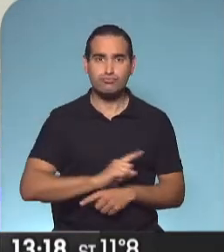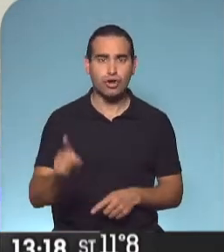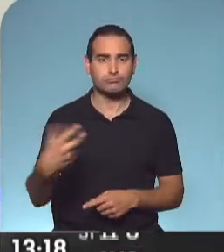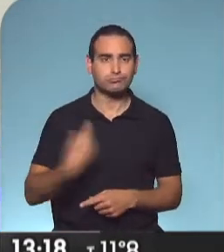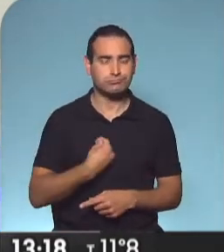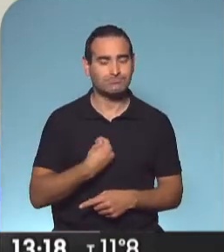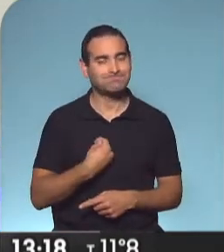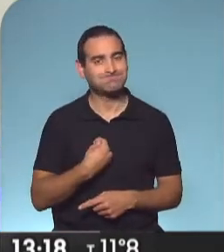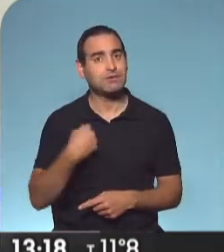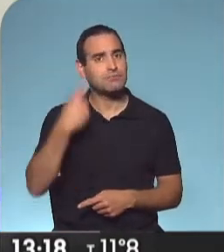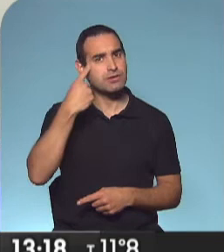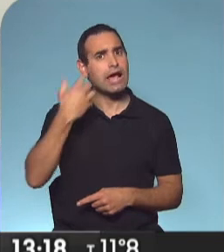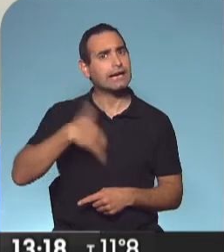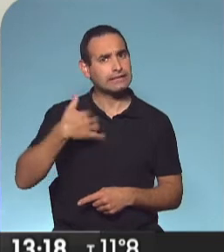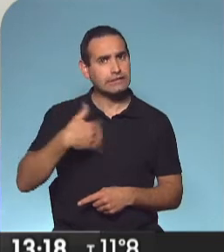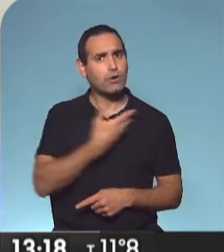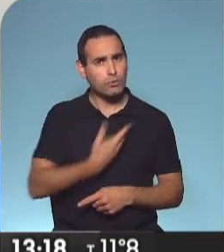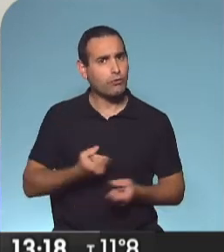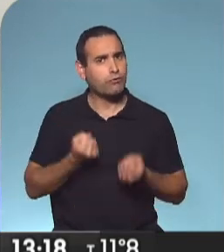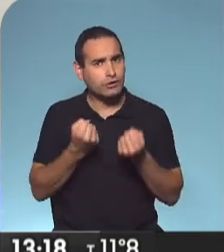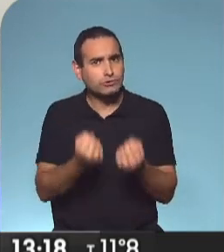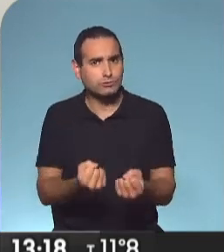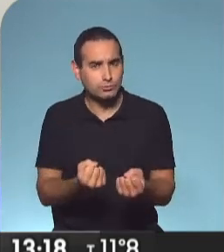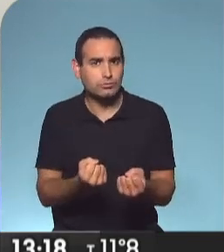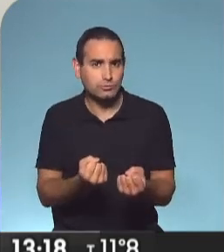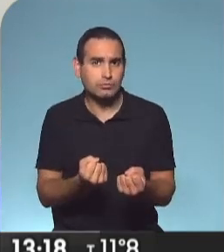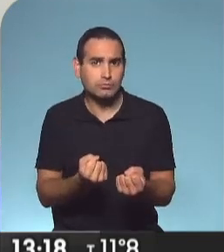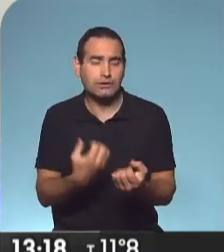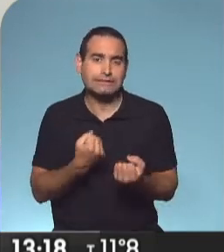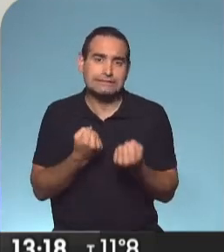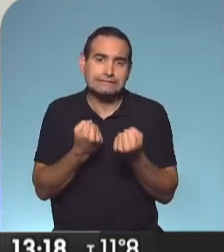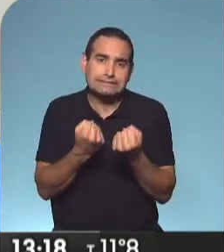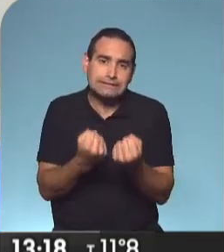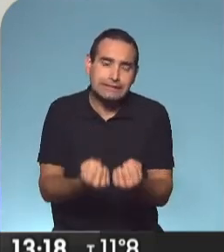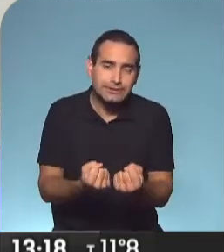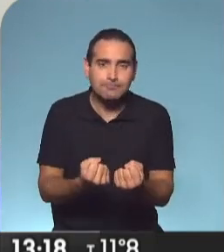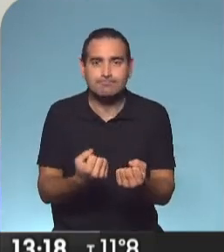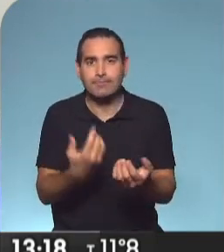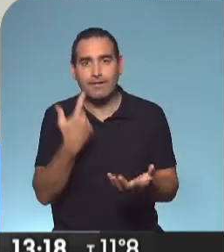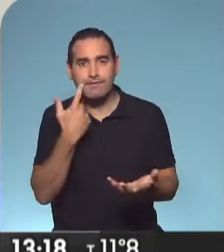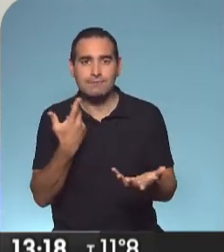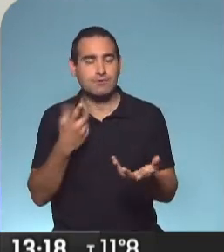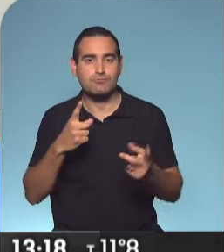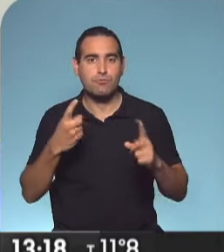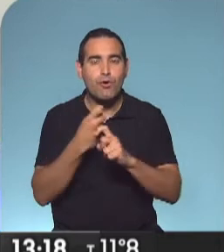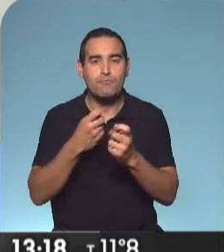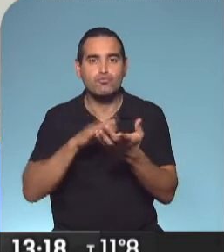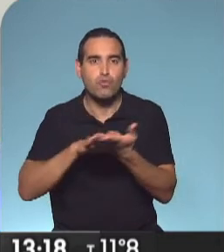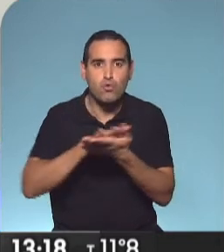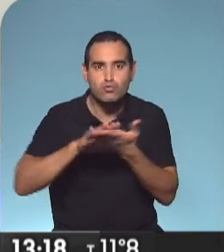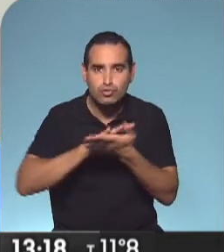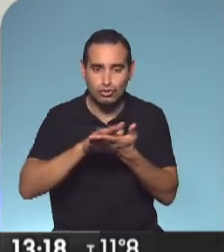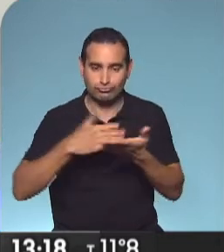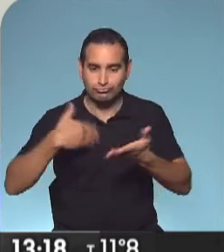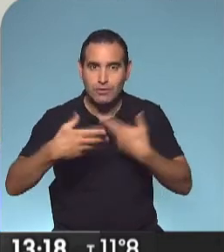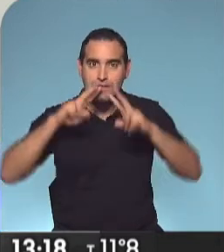yo creo que la Argentina hizo muchos esfuerzos por tratar de sacar ese problema del medio, ese escollo, y poder avanzar